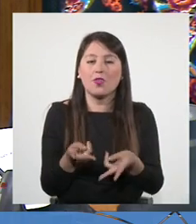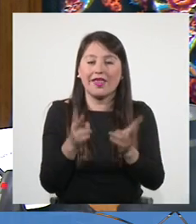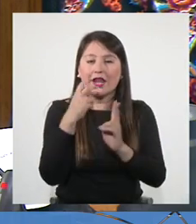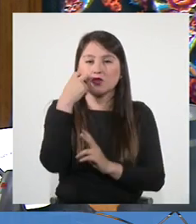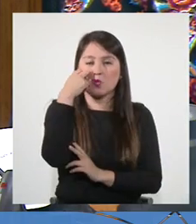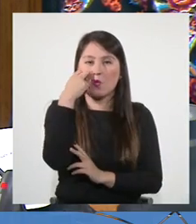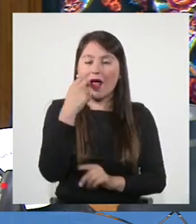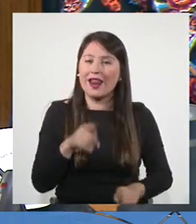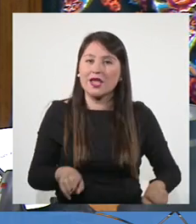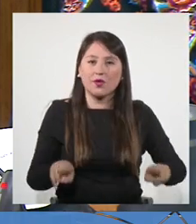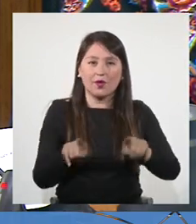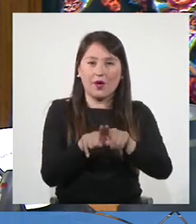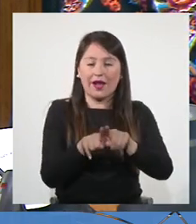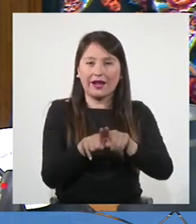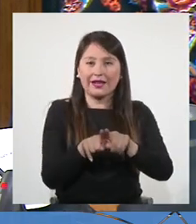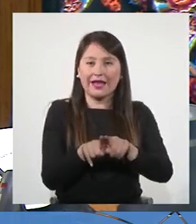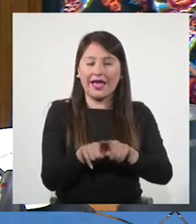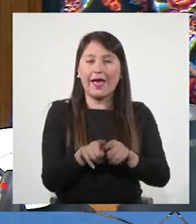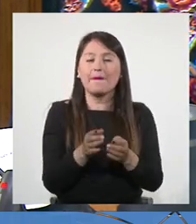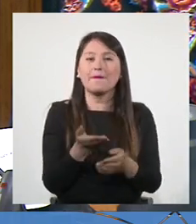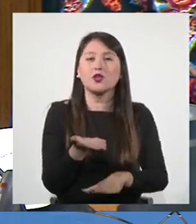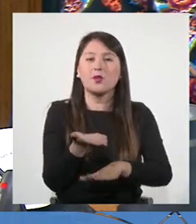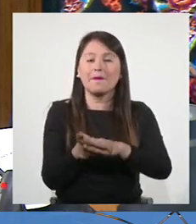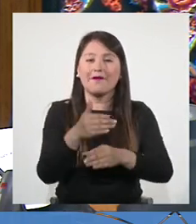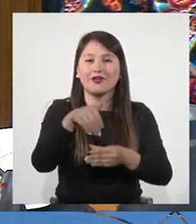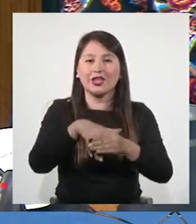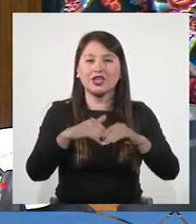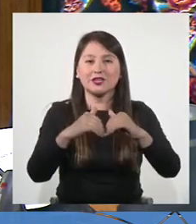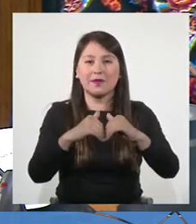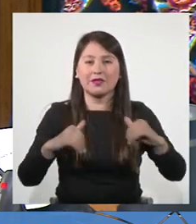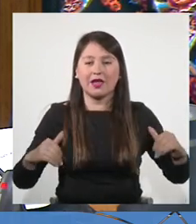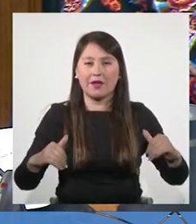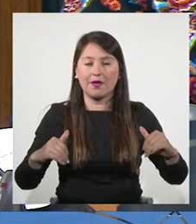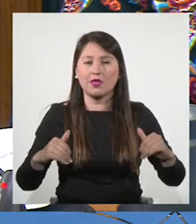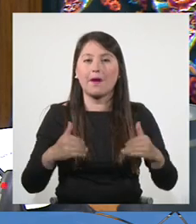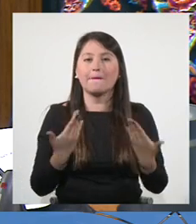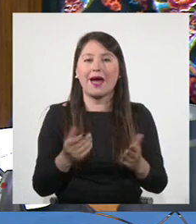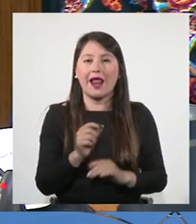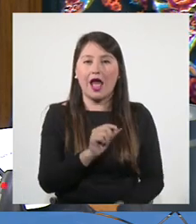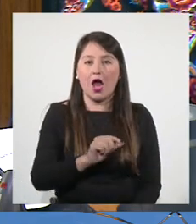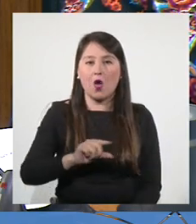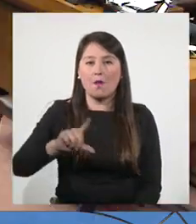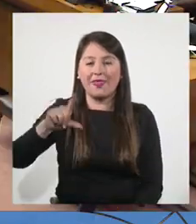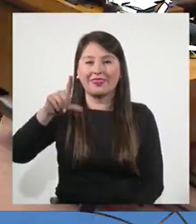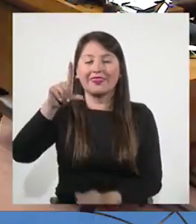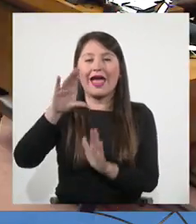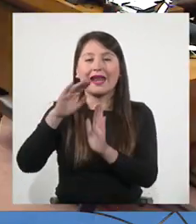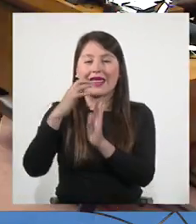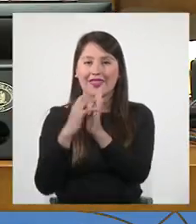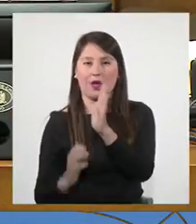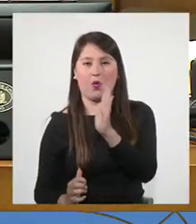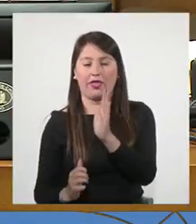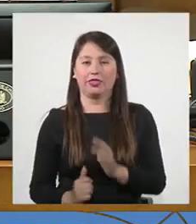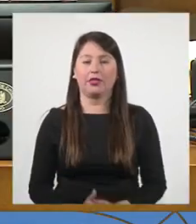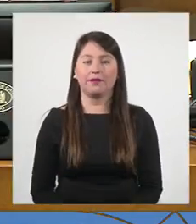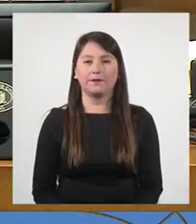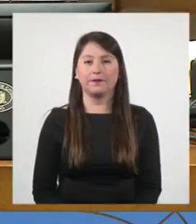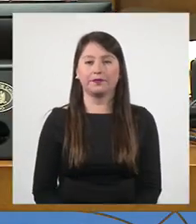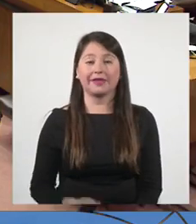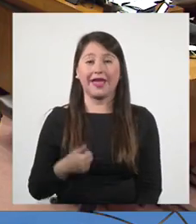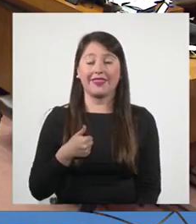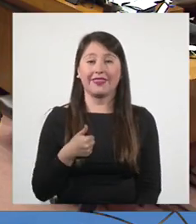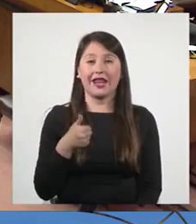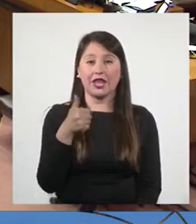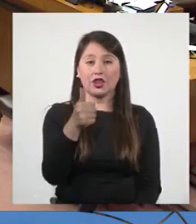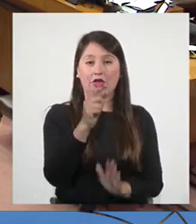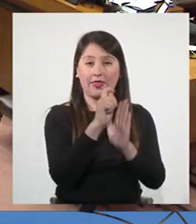Por tanto, pido votación separada para aumentar el descuento. Bien, señor director de presupuesto, ¿te